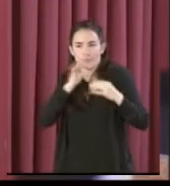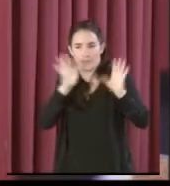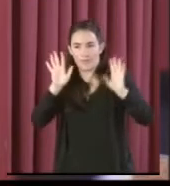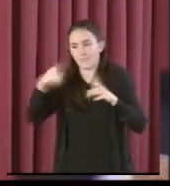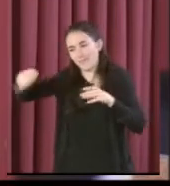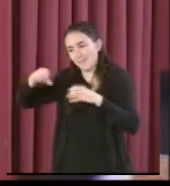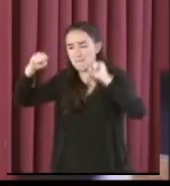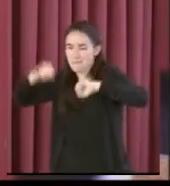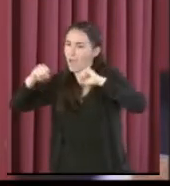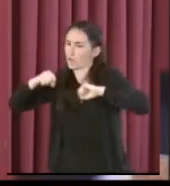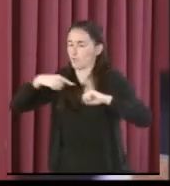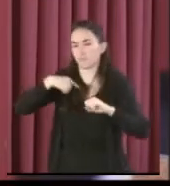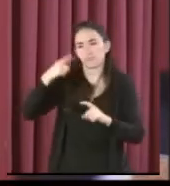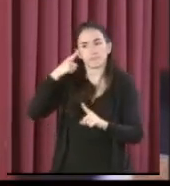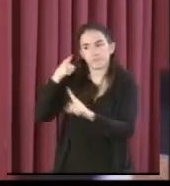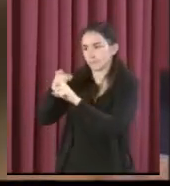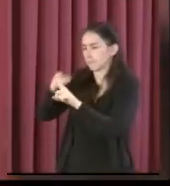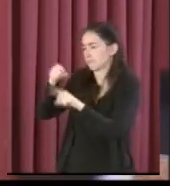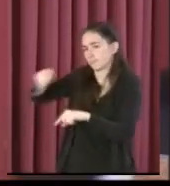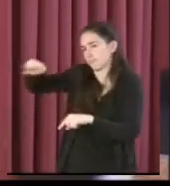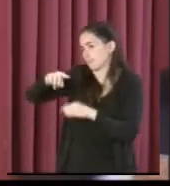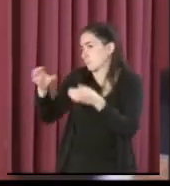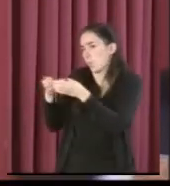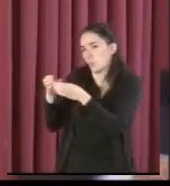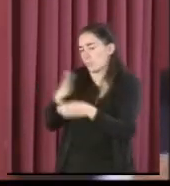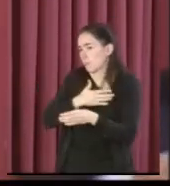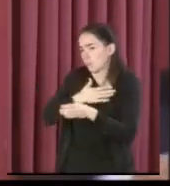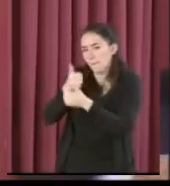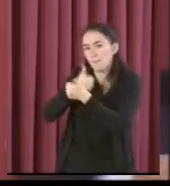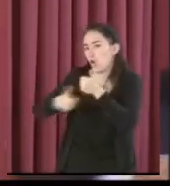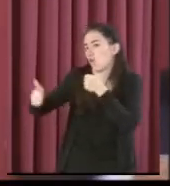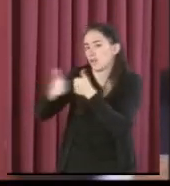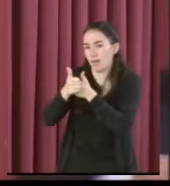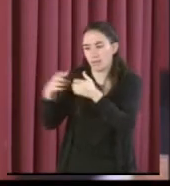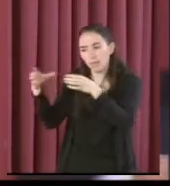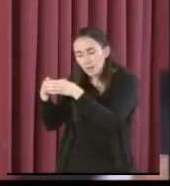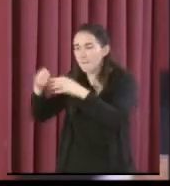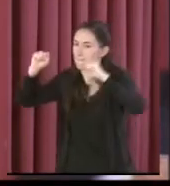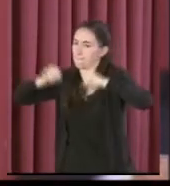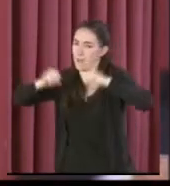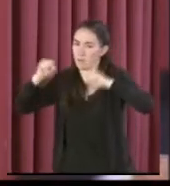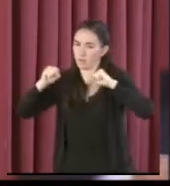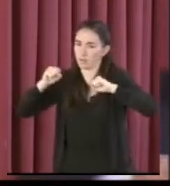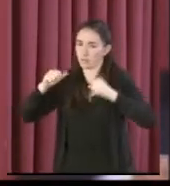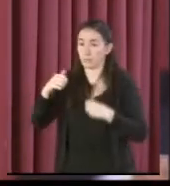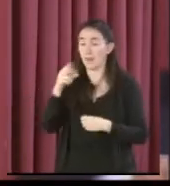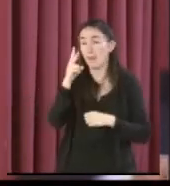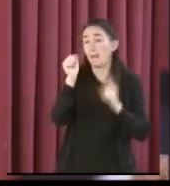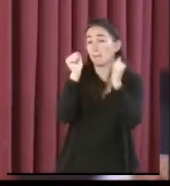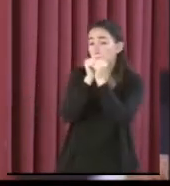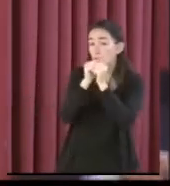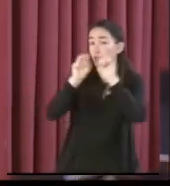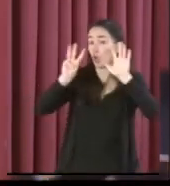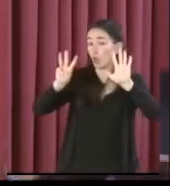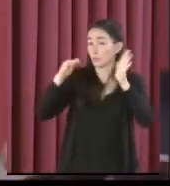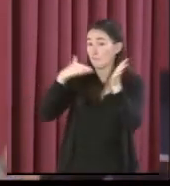grandes prioridades de este ayuntamiento. No en vano residen más de 28.000 personas mayores en